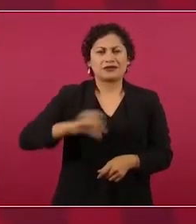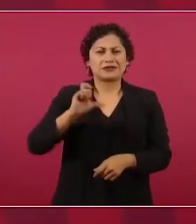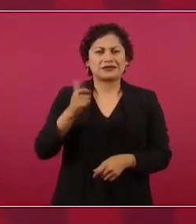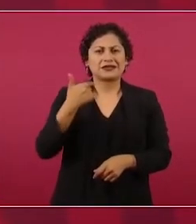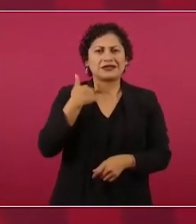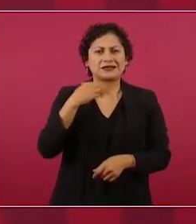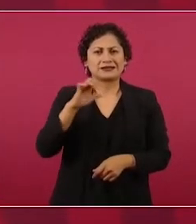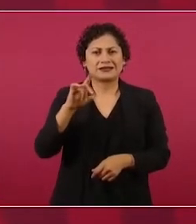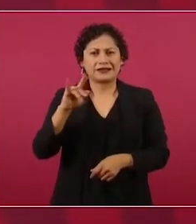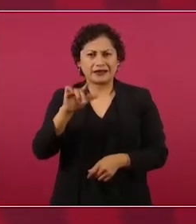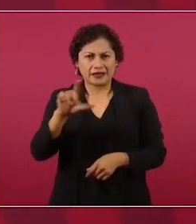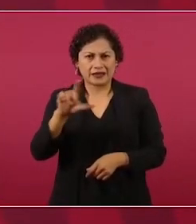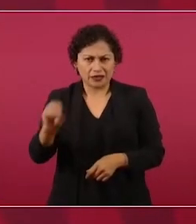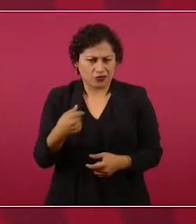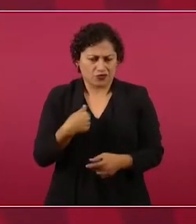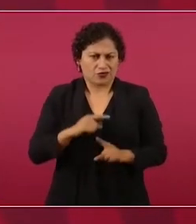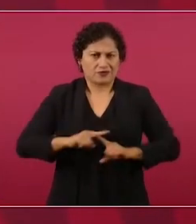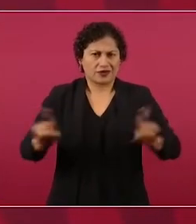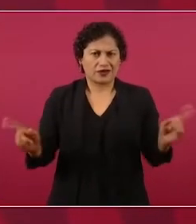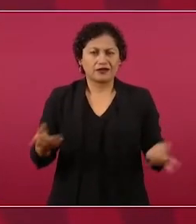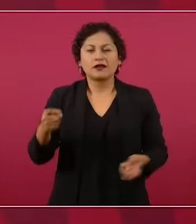¿Quién fue el que creó los Afores?